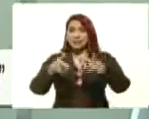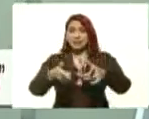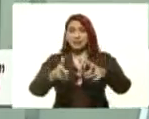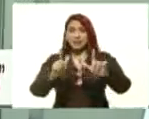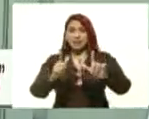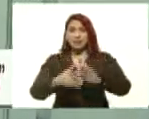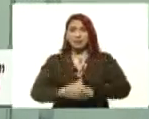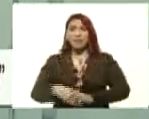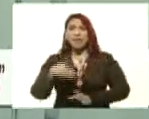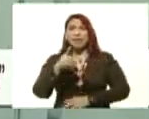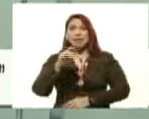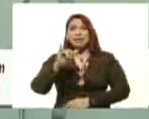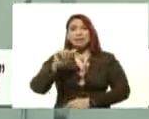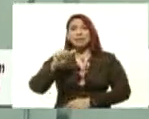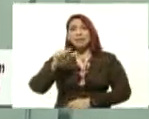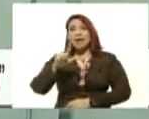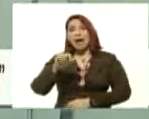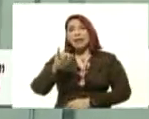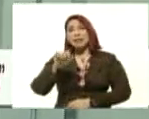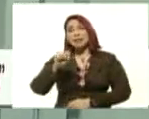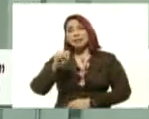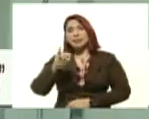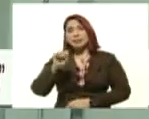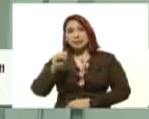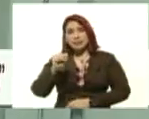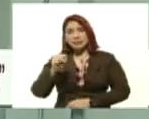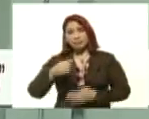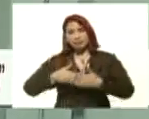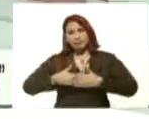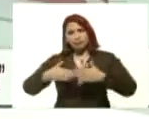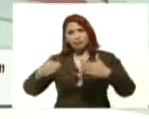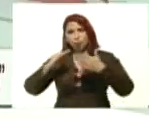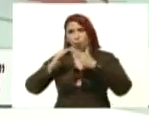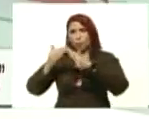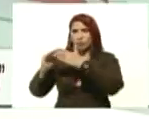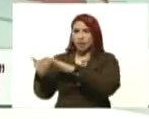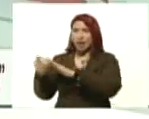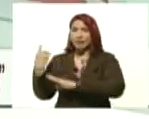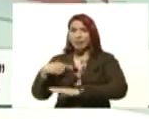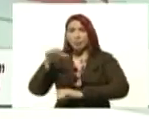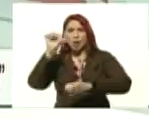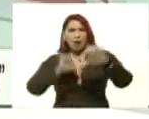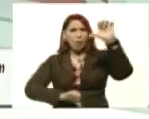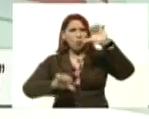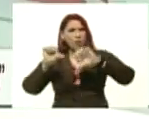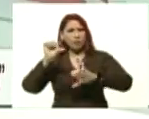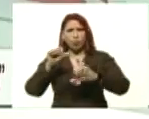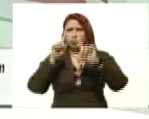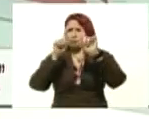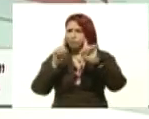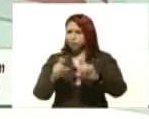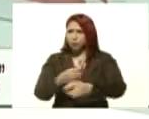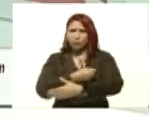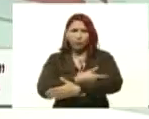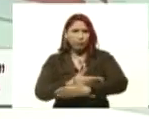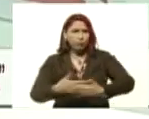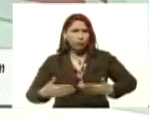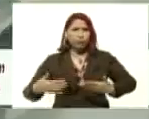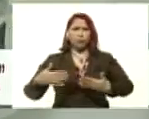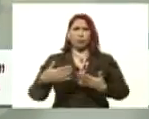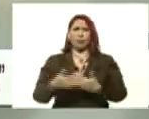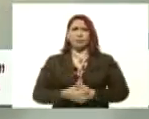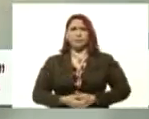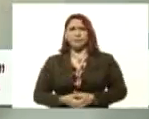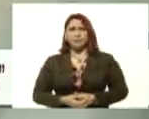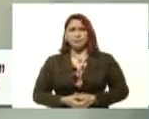diálisis para prestarle a la comunidad. Tenemos laboratorios de primera para exámenes de sangre, de orina, de